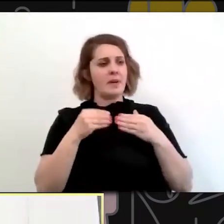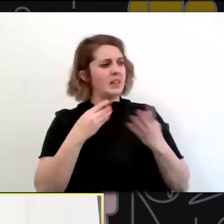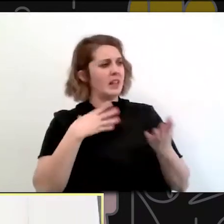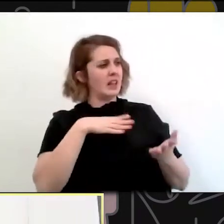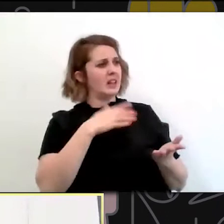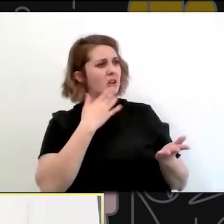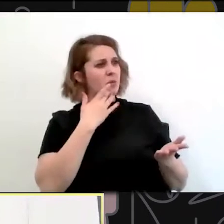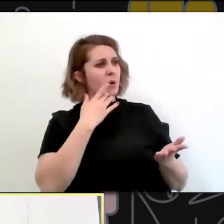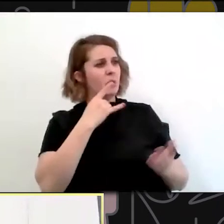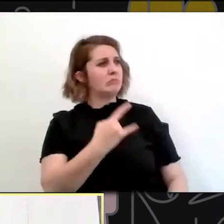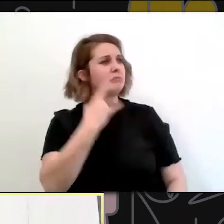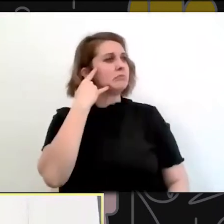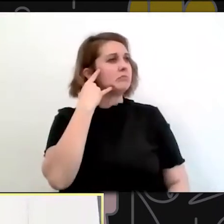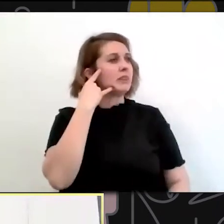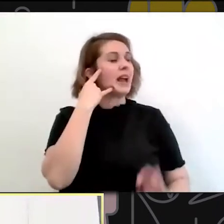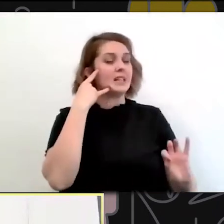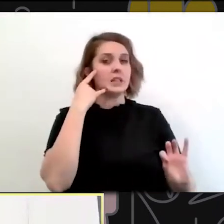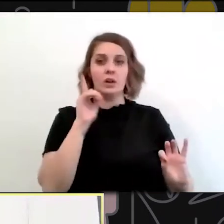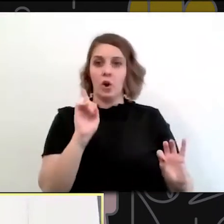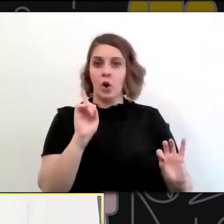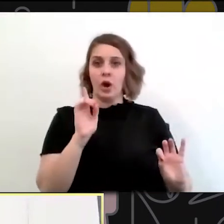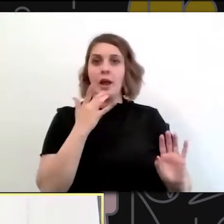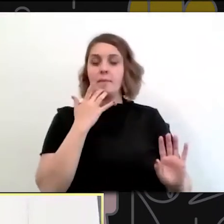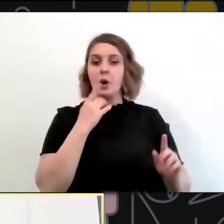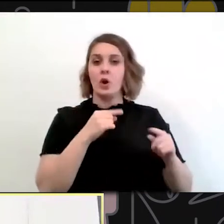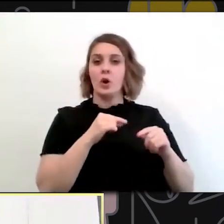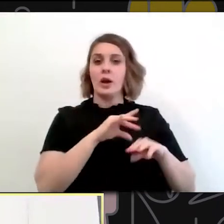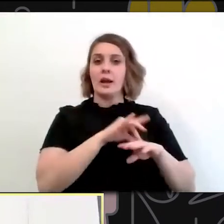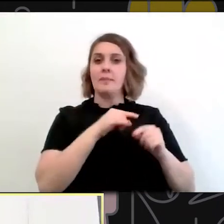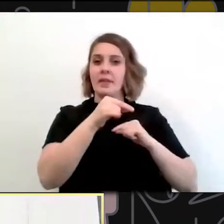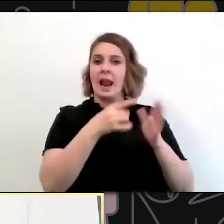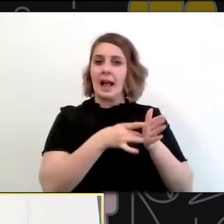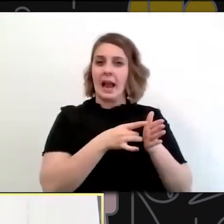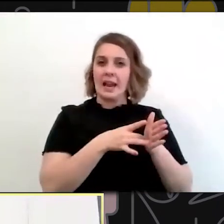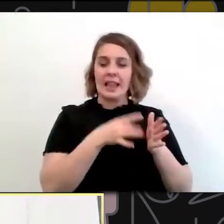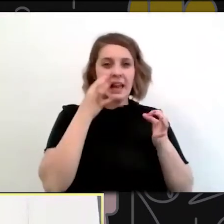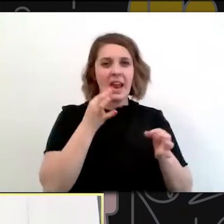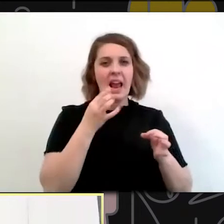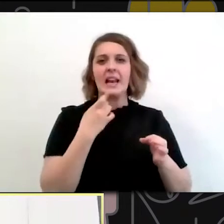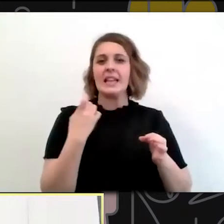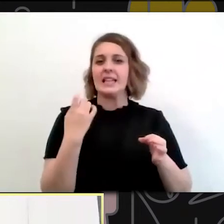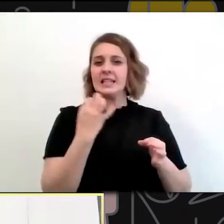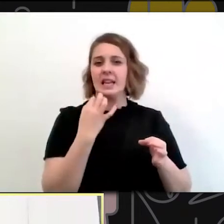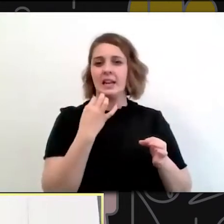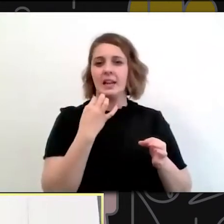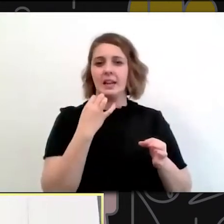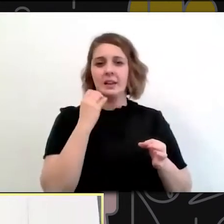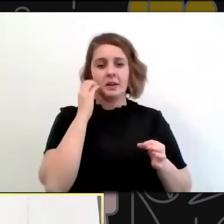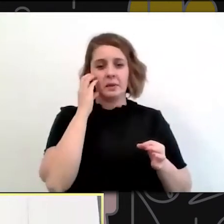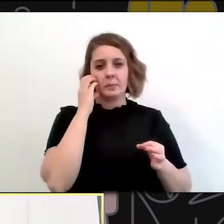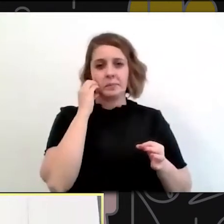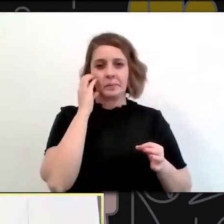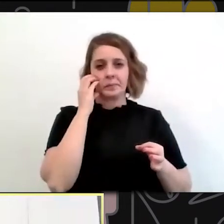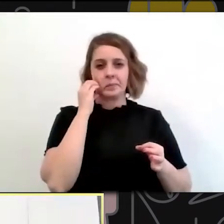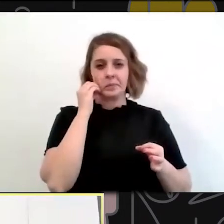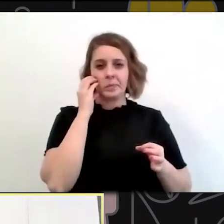llamada de teléfono. Nosotros creemos que para que haya una telemedicina de calidad y real, necesitamos que se pongan al